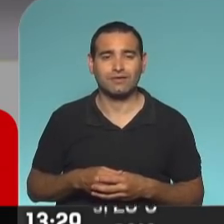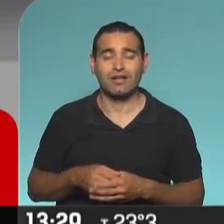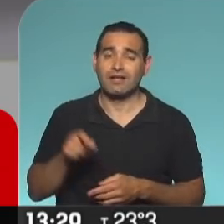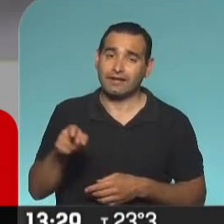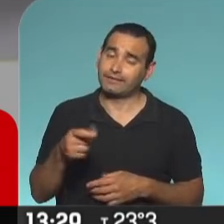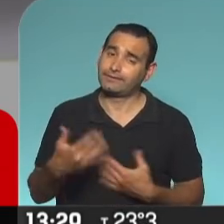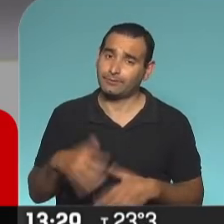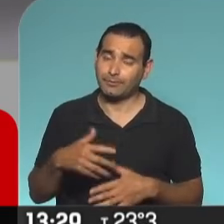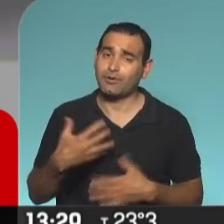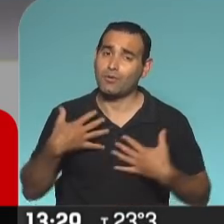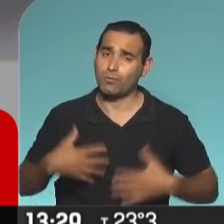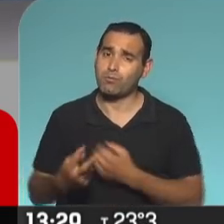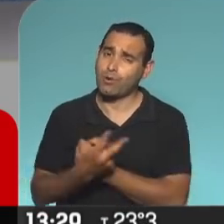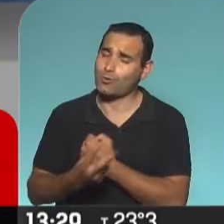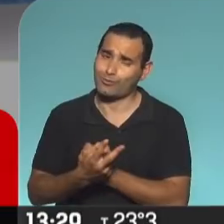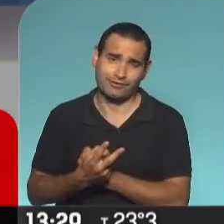autodestructivo que Diego